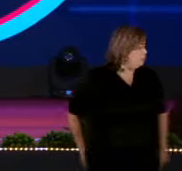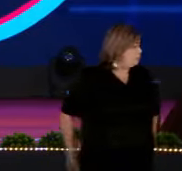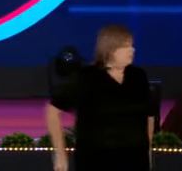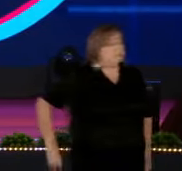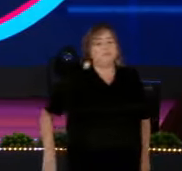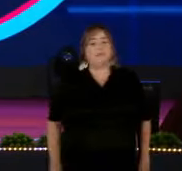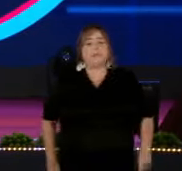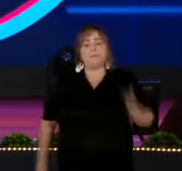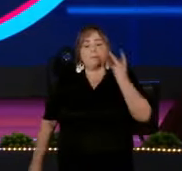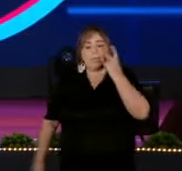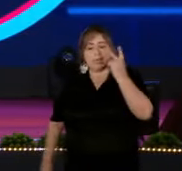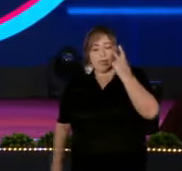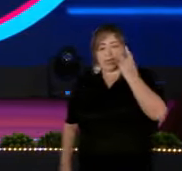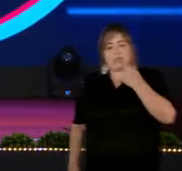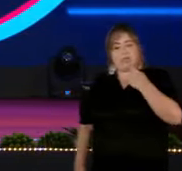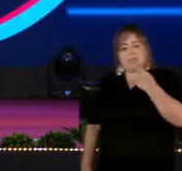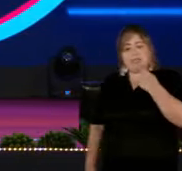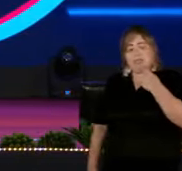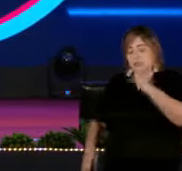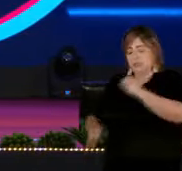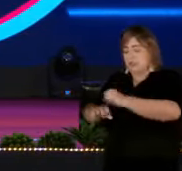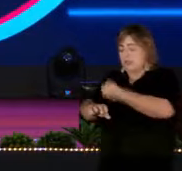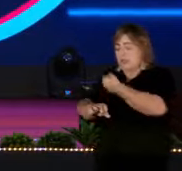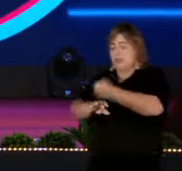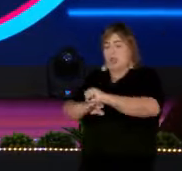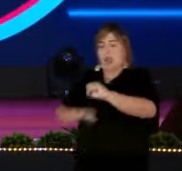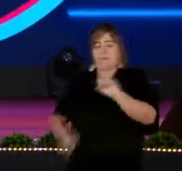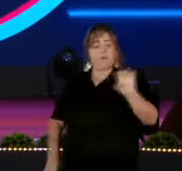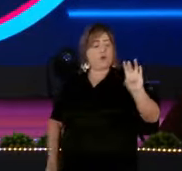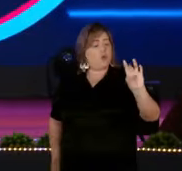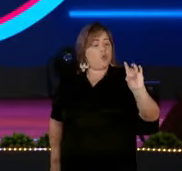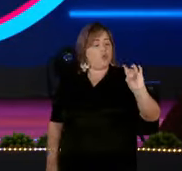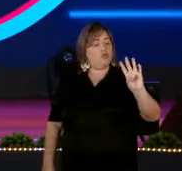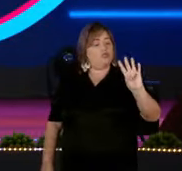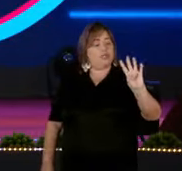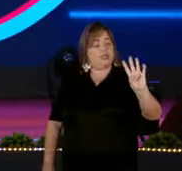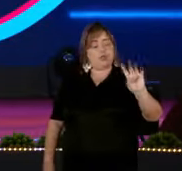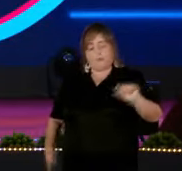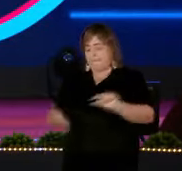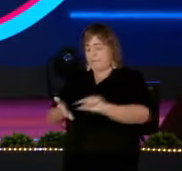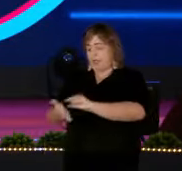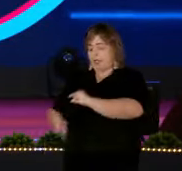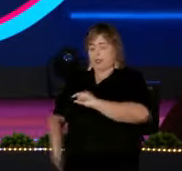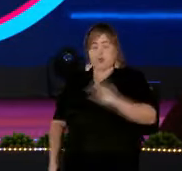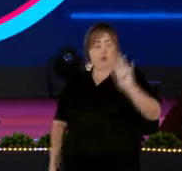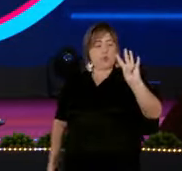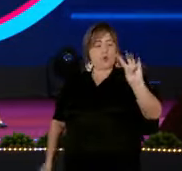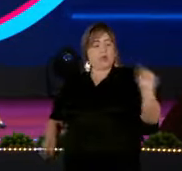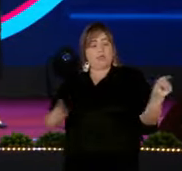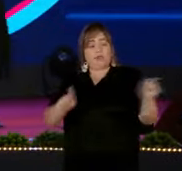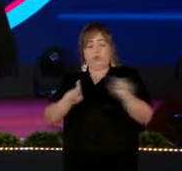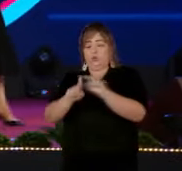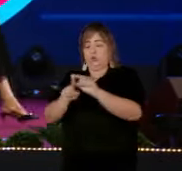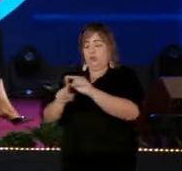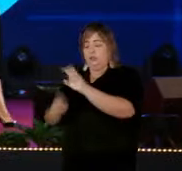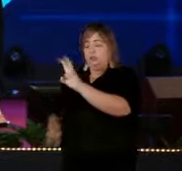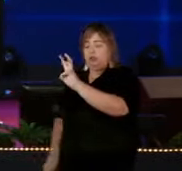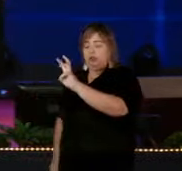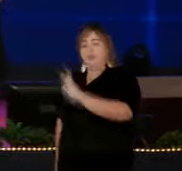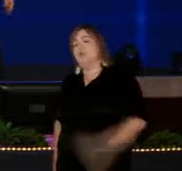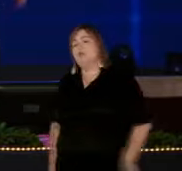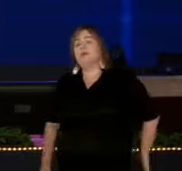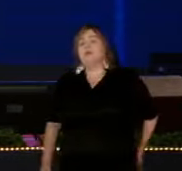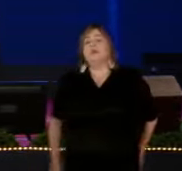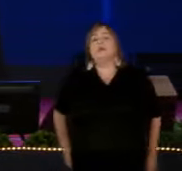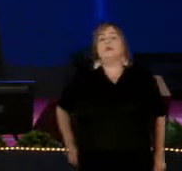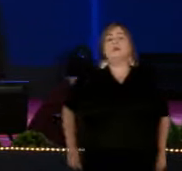Mira lo que dice Salmo 84 del verso 4 al 6. Qué hermosura de palabra. Salmo 84 del verso